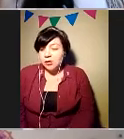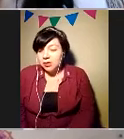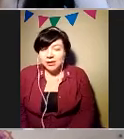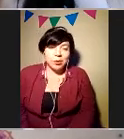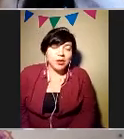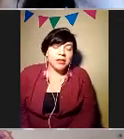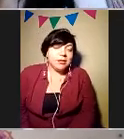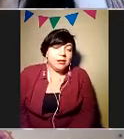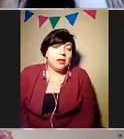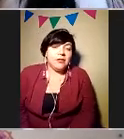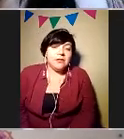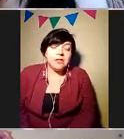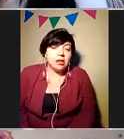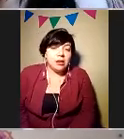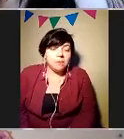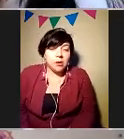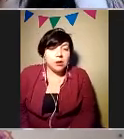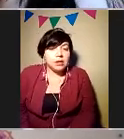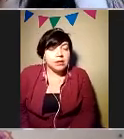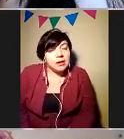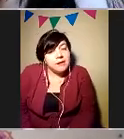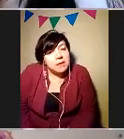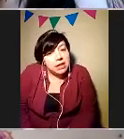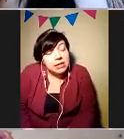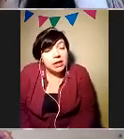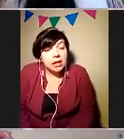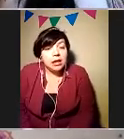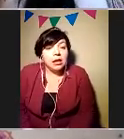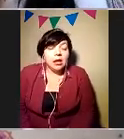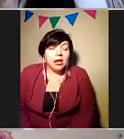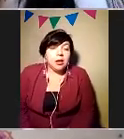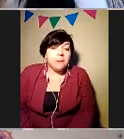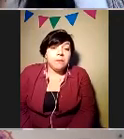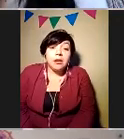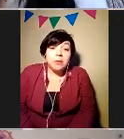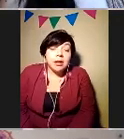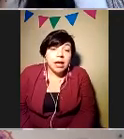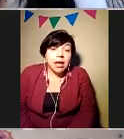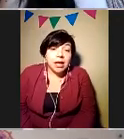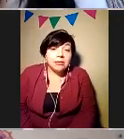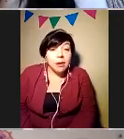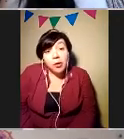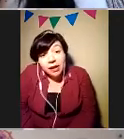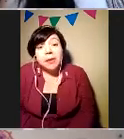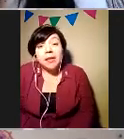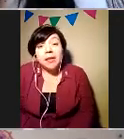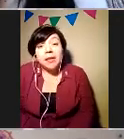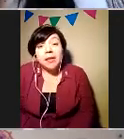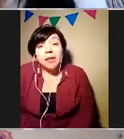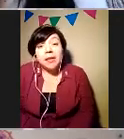como decíamos en un comienzo, el fast fashion es una tendencia relativamente reciente, que lo que plantea es la moda